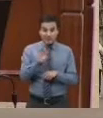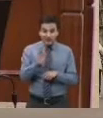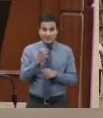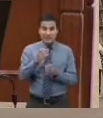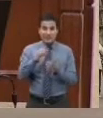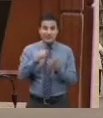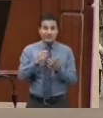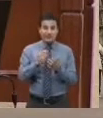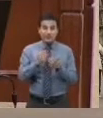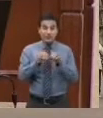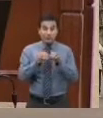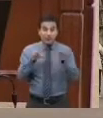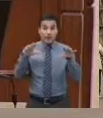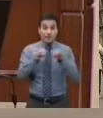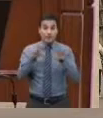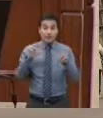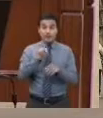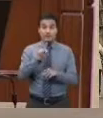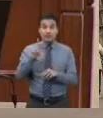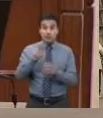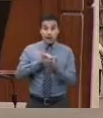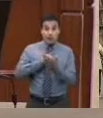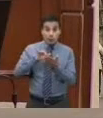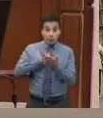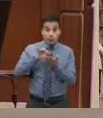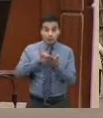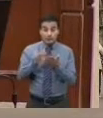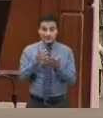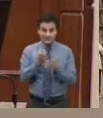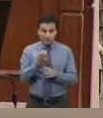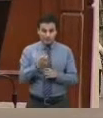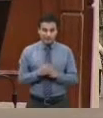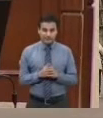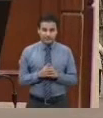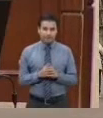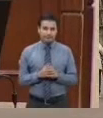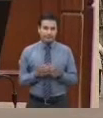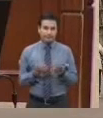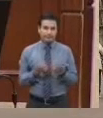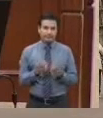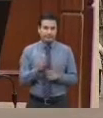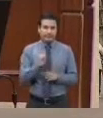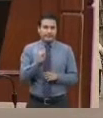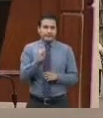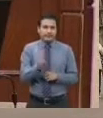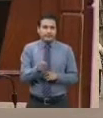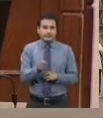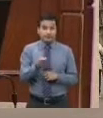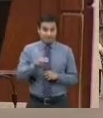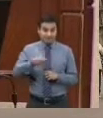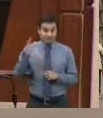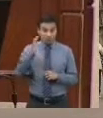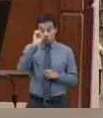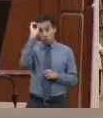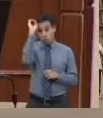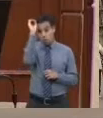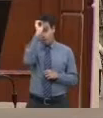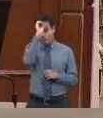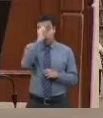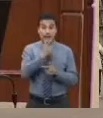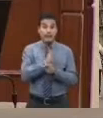lugar, con mensajes a favor del Partido Verde y sus propuestas de campaña, no puede considerarse como una manifestación de opiniones